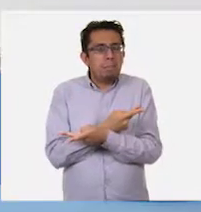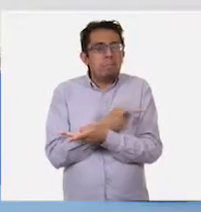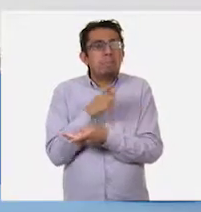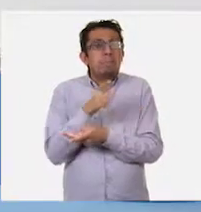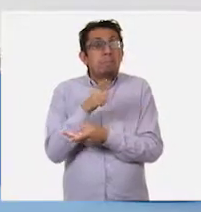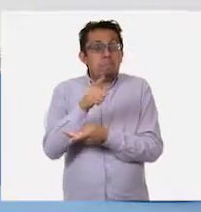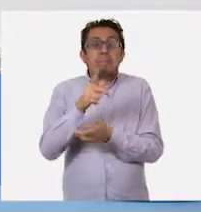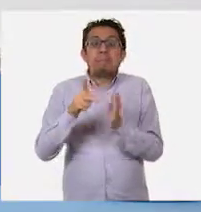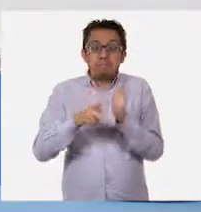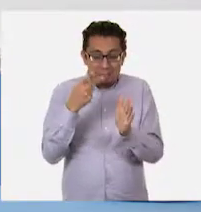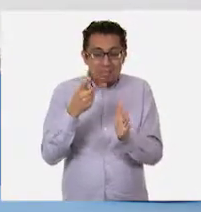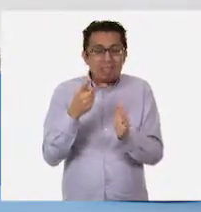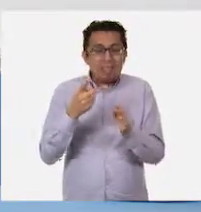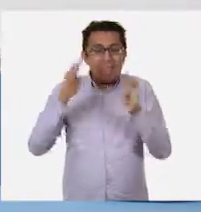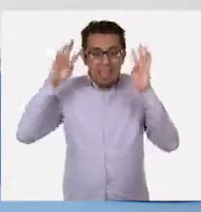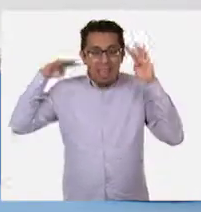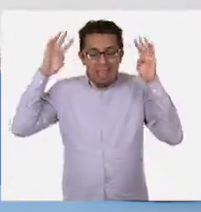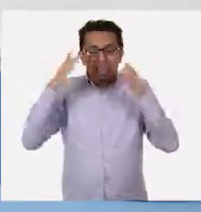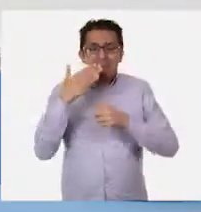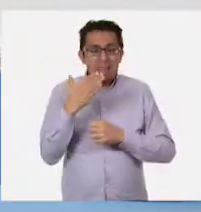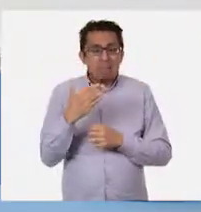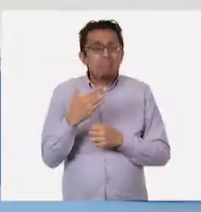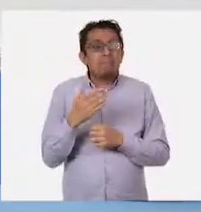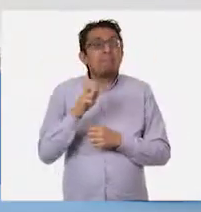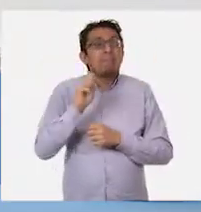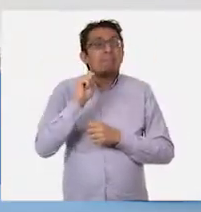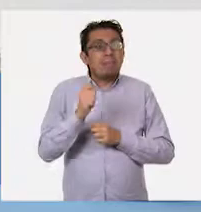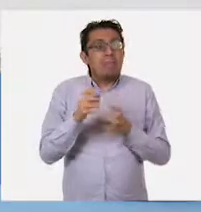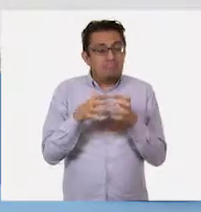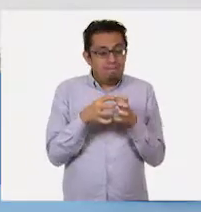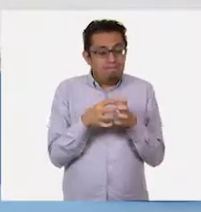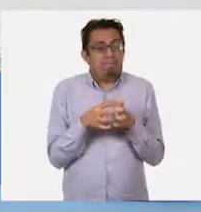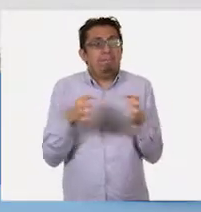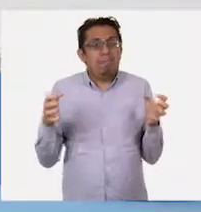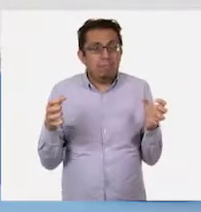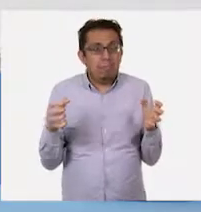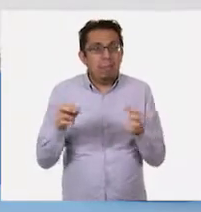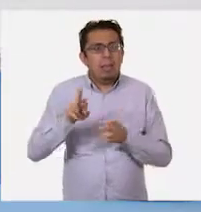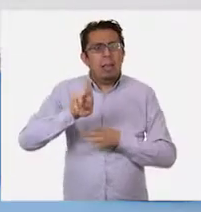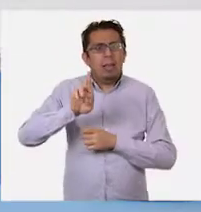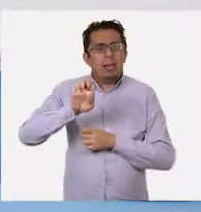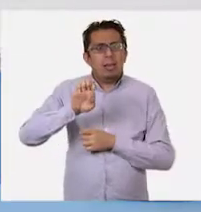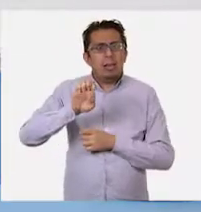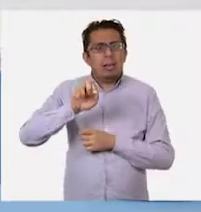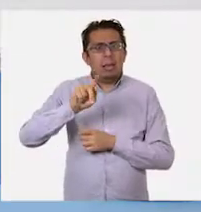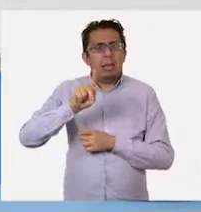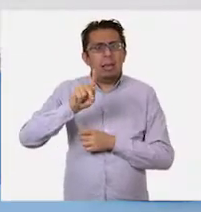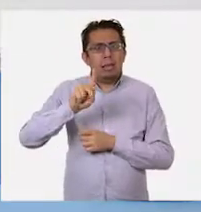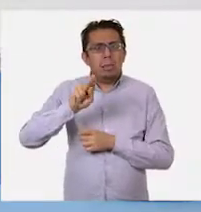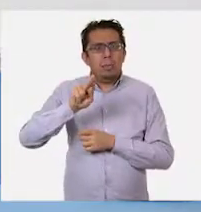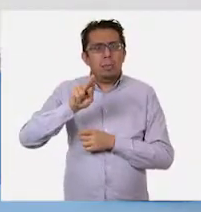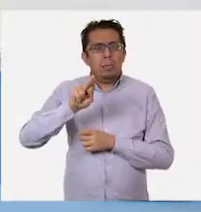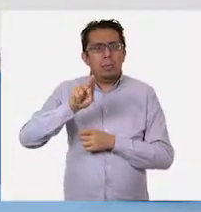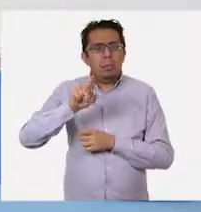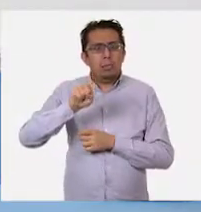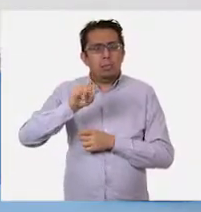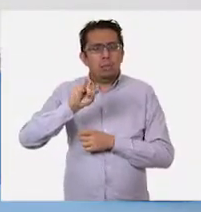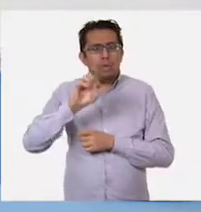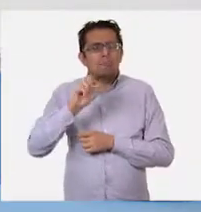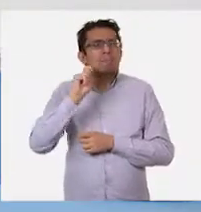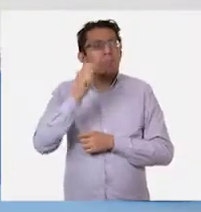Bueno, muy bien. La repulsión se observa cuando al tratar de juntar